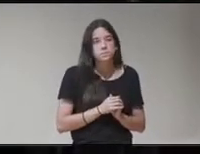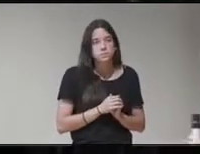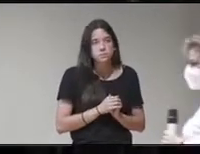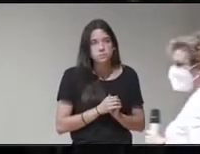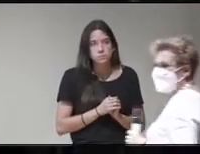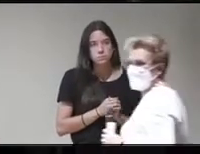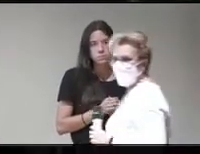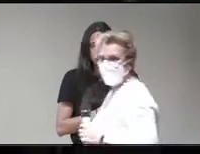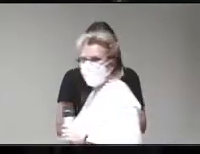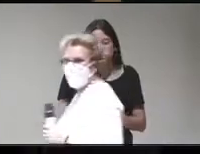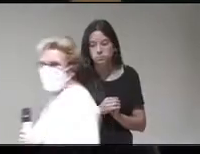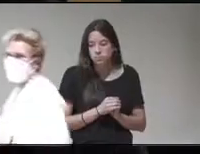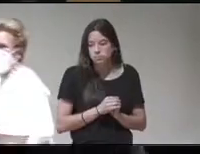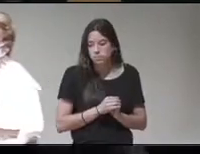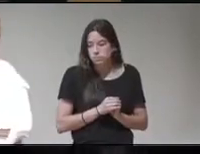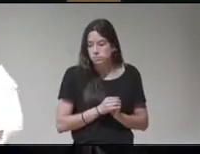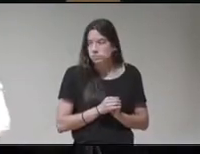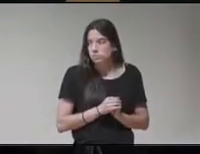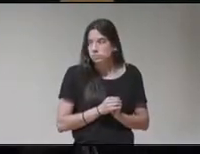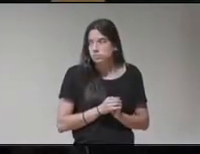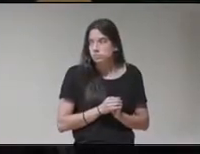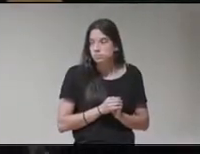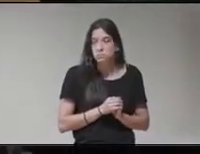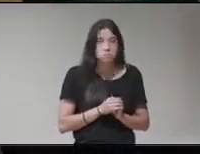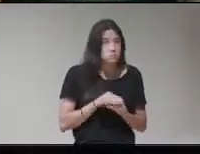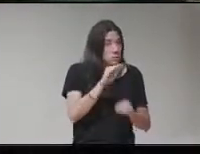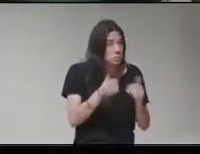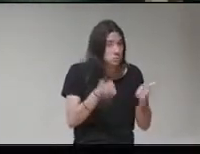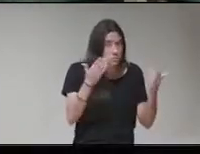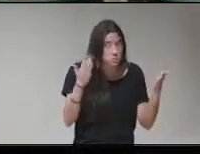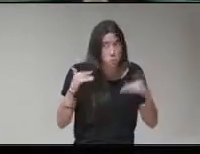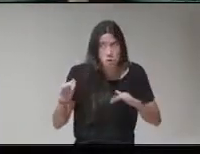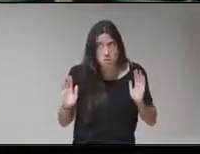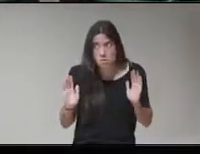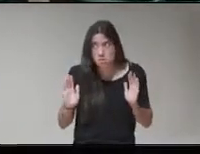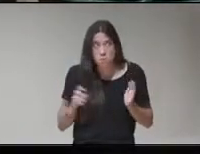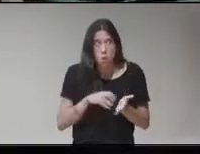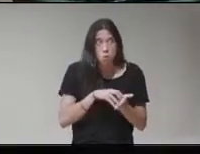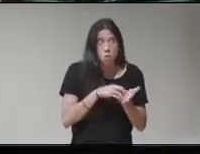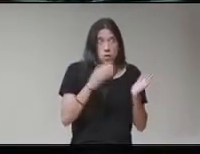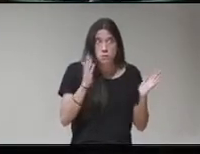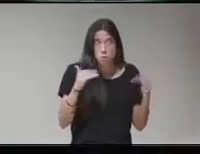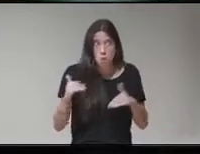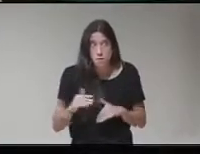no hay nada. ¿Nadie más tiene dudas?